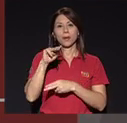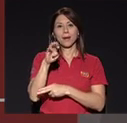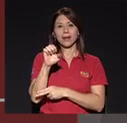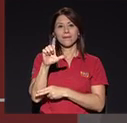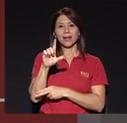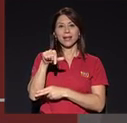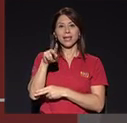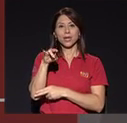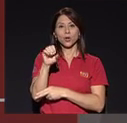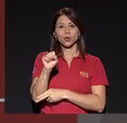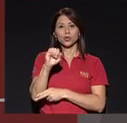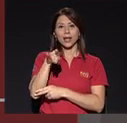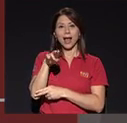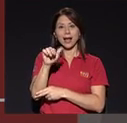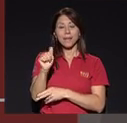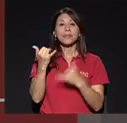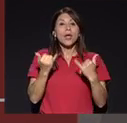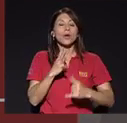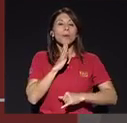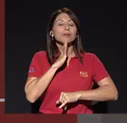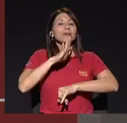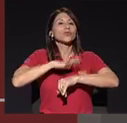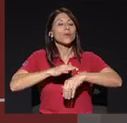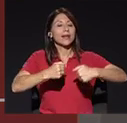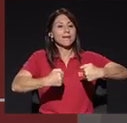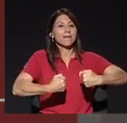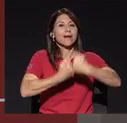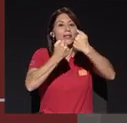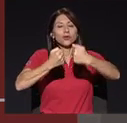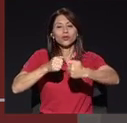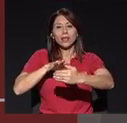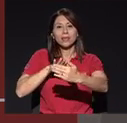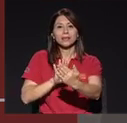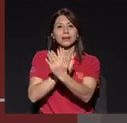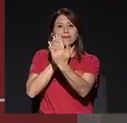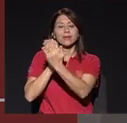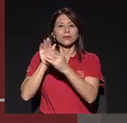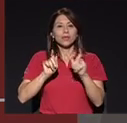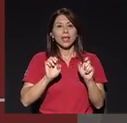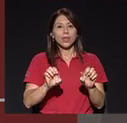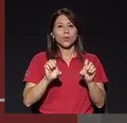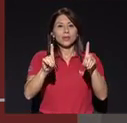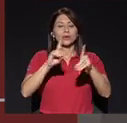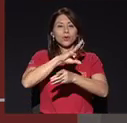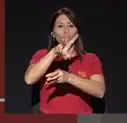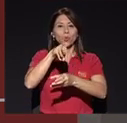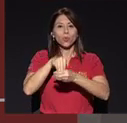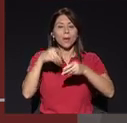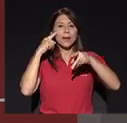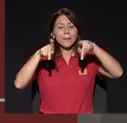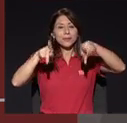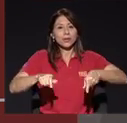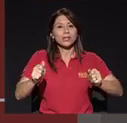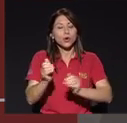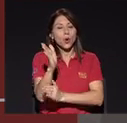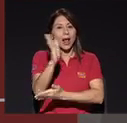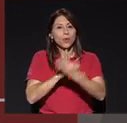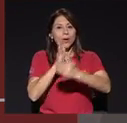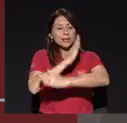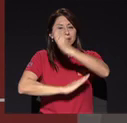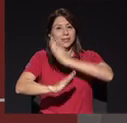Jara y en esta oportunidad vamos a hablar sobre los retos y los desafíos en educación inclusiva para personas con alguna